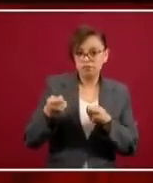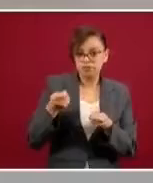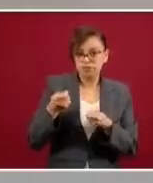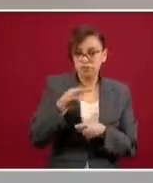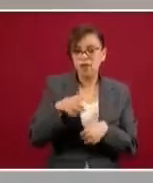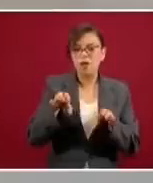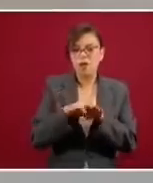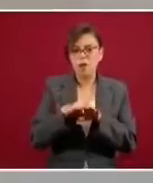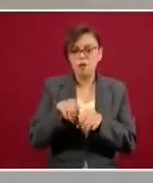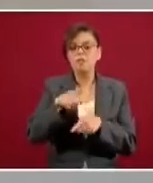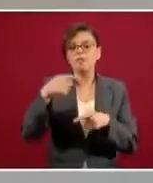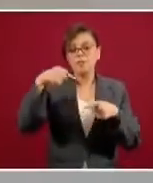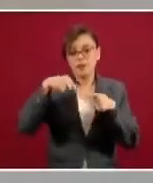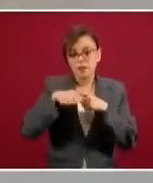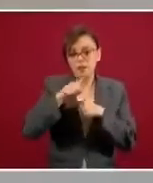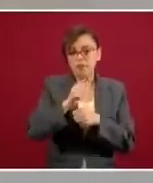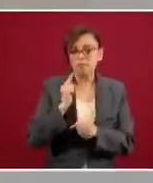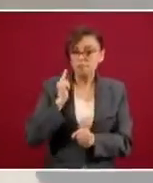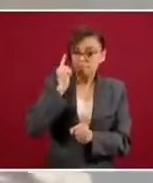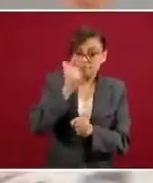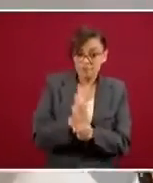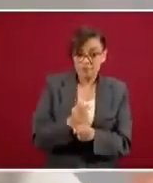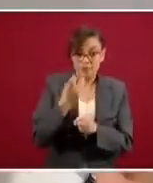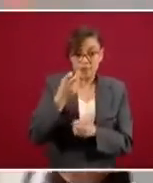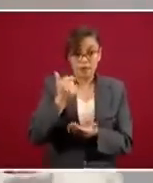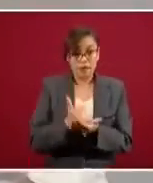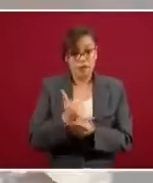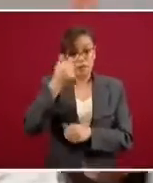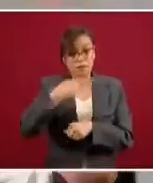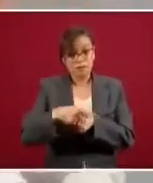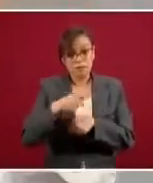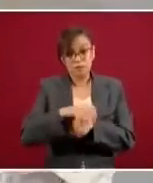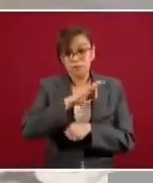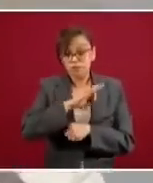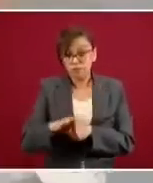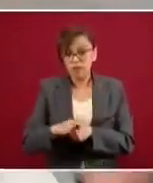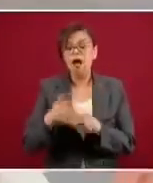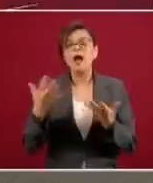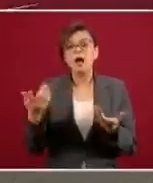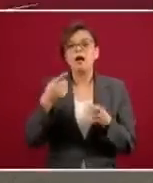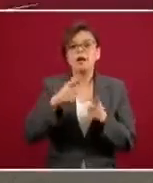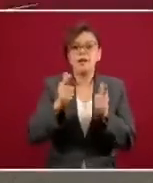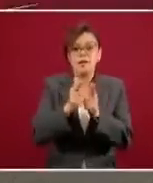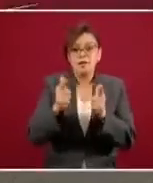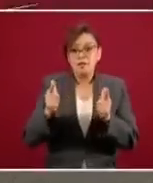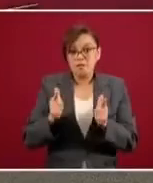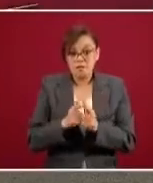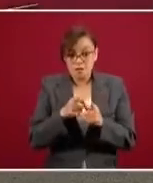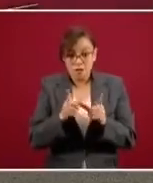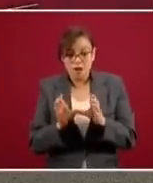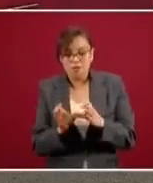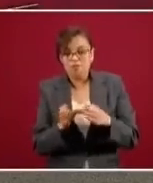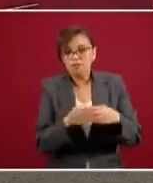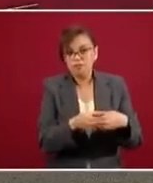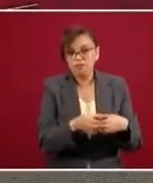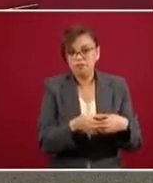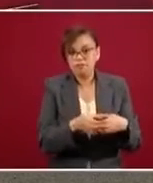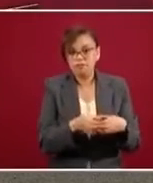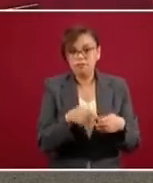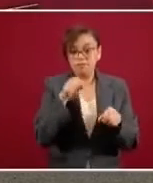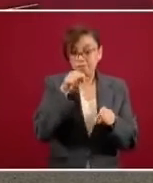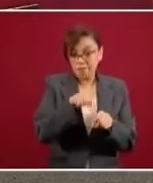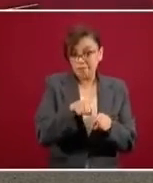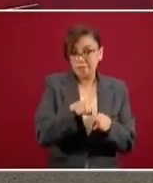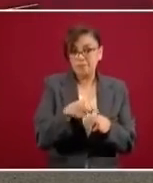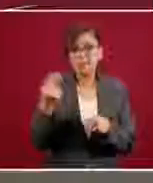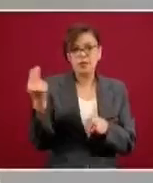identificar esos factores de riesgo. Quien está en el grupo de alta probabilidad de complicarse tiene que